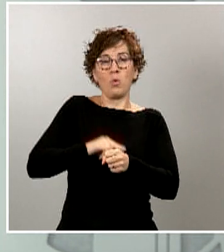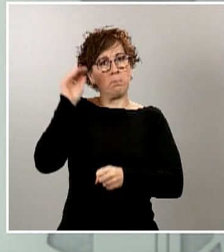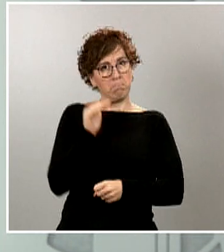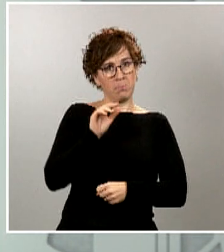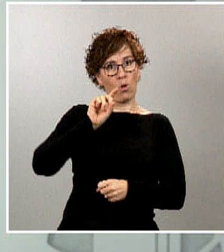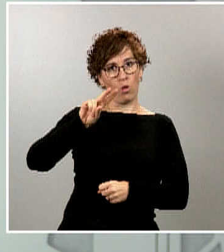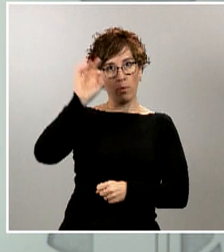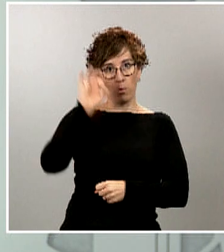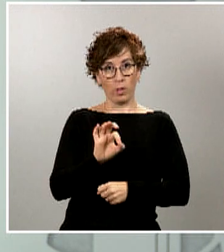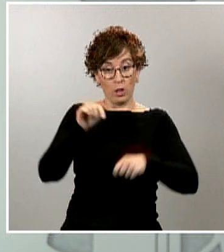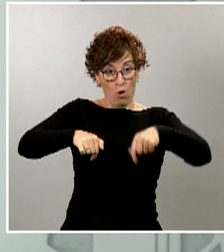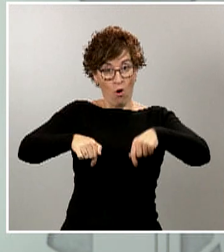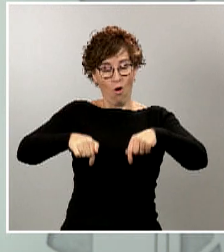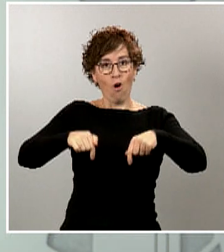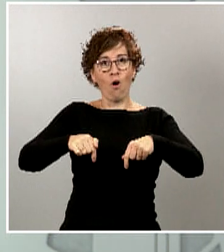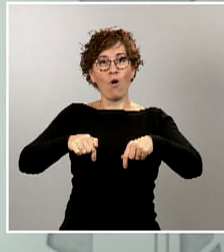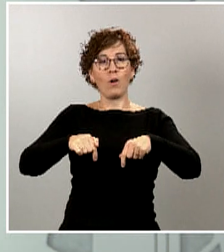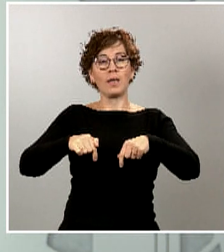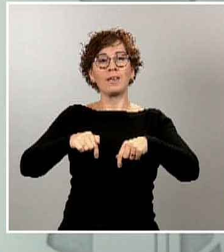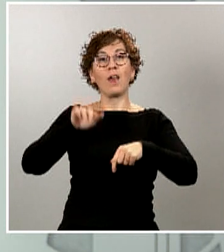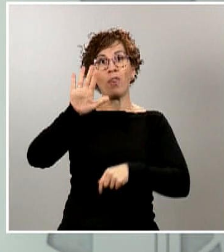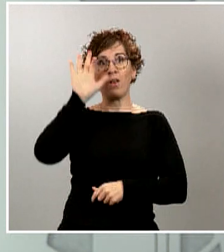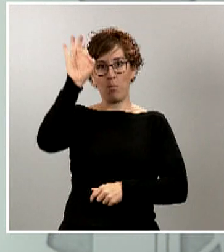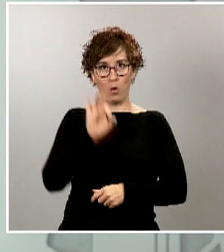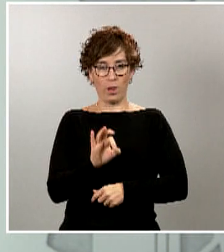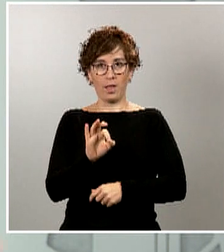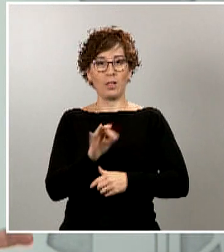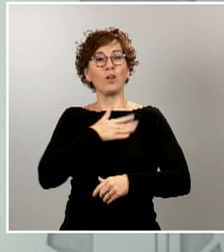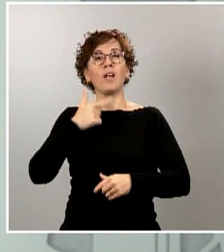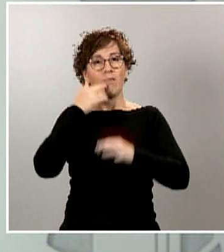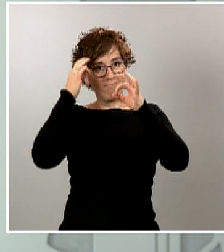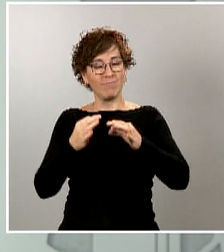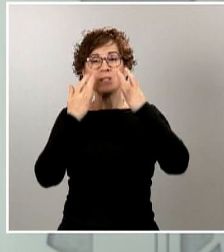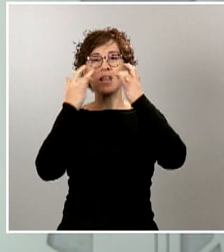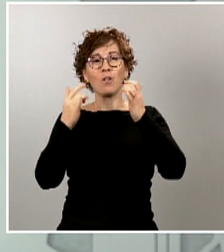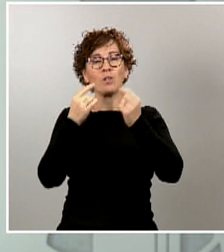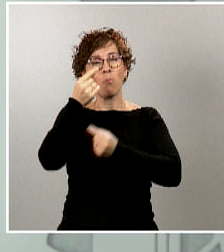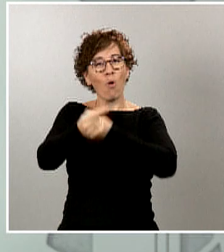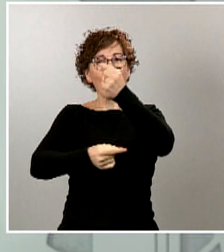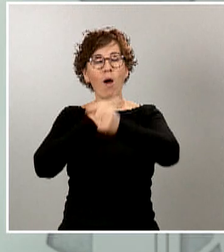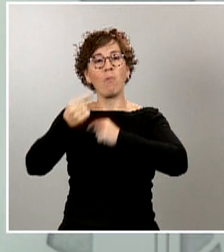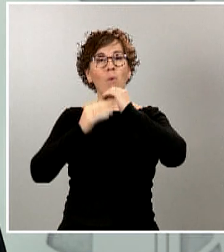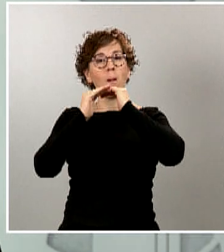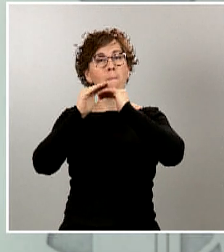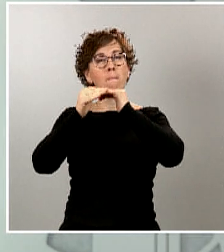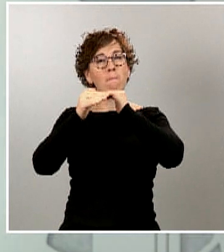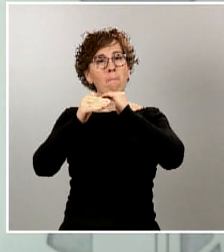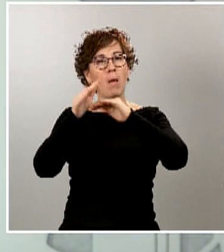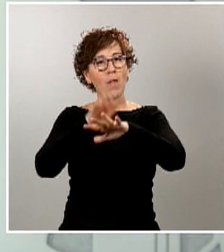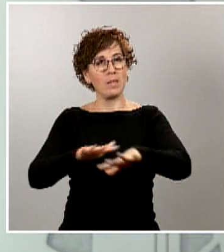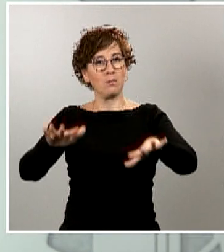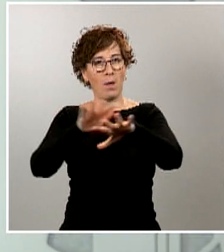el dato de hoy es de un aumento de contagios del 5%, que confirma, como digo, esta fase de ralentización de la epidemia.